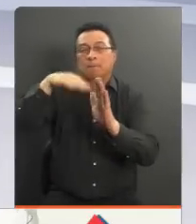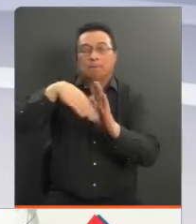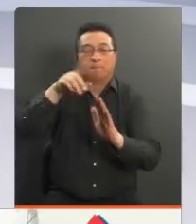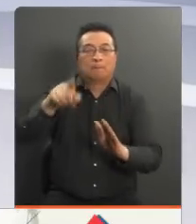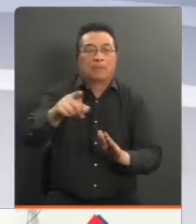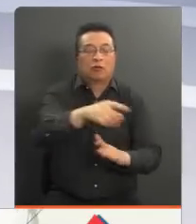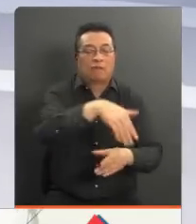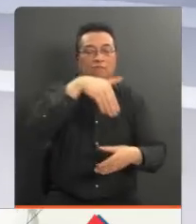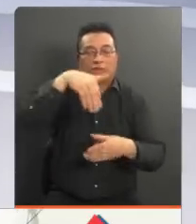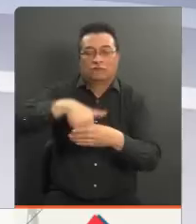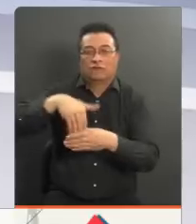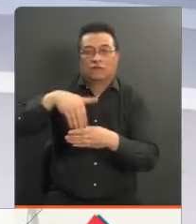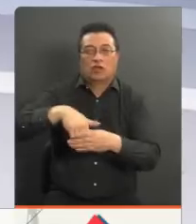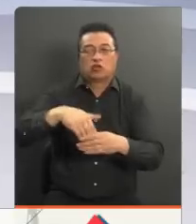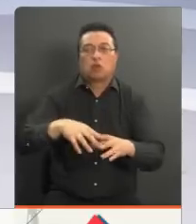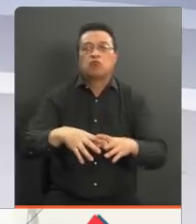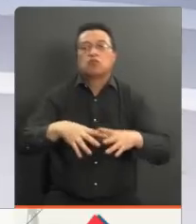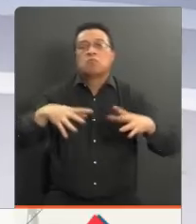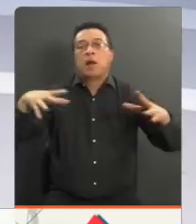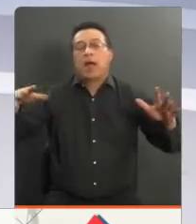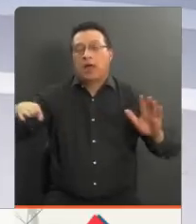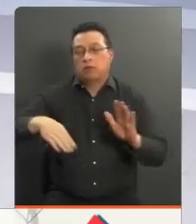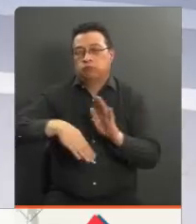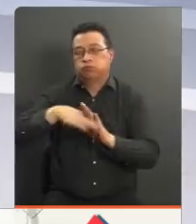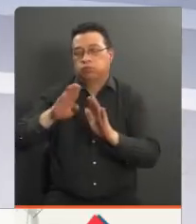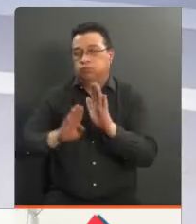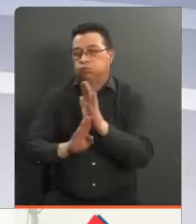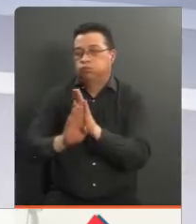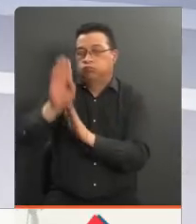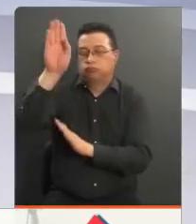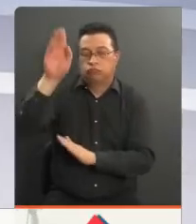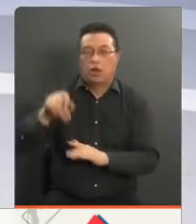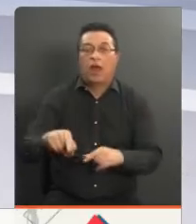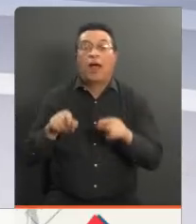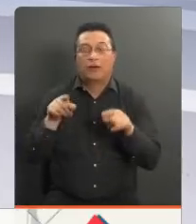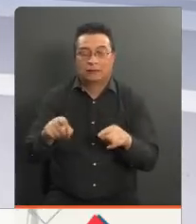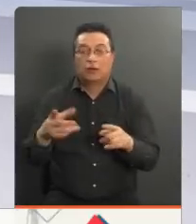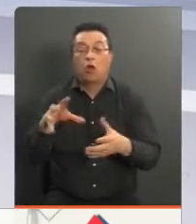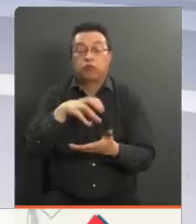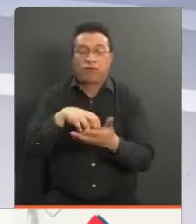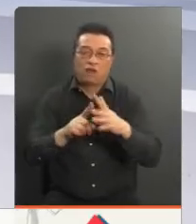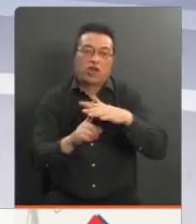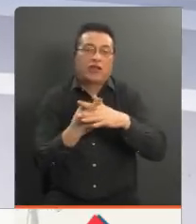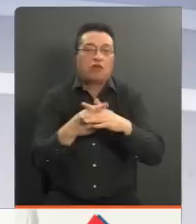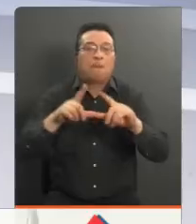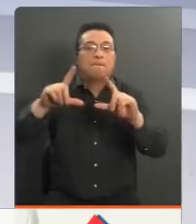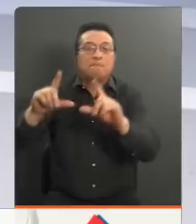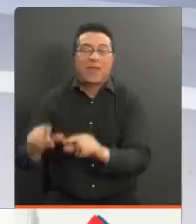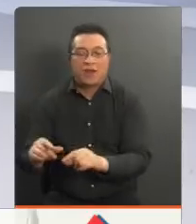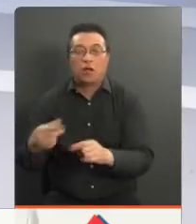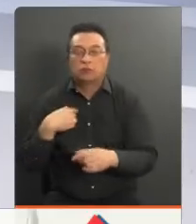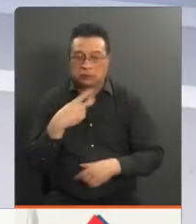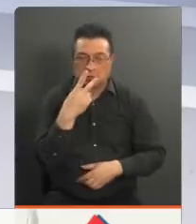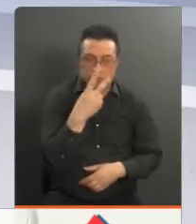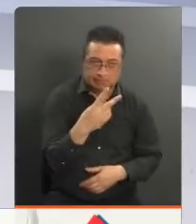obtuvieron votaciones mucho mayores que de los convencionales, y sobre todo de los pueblos originarios. Por lo tanto, veían que ahí